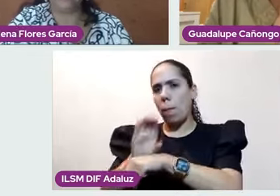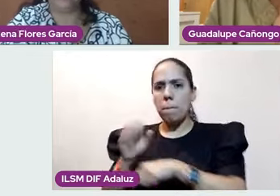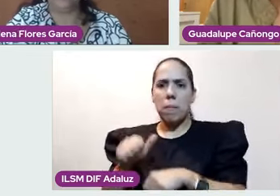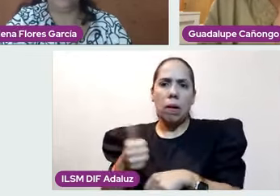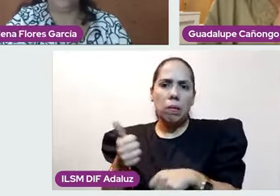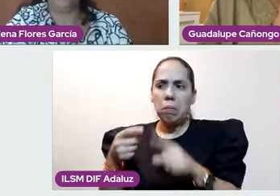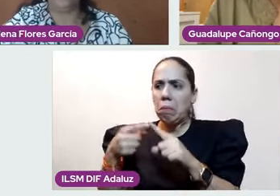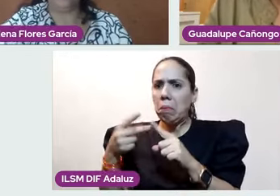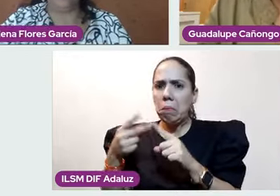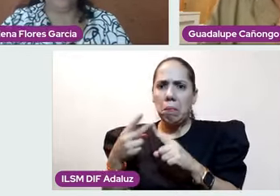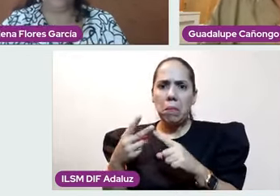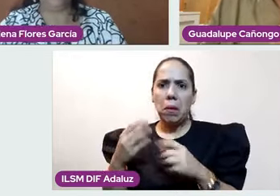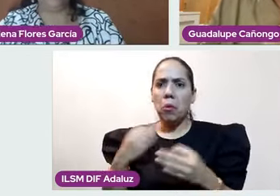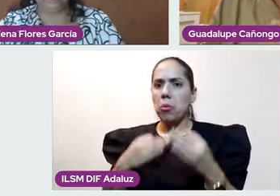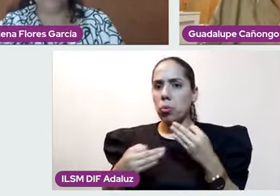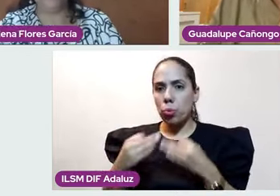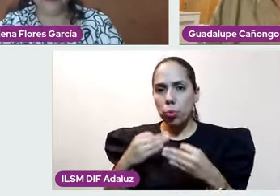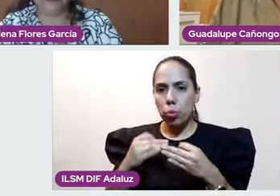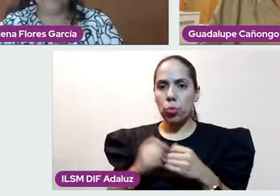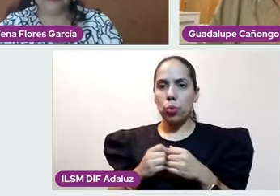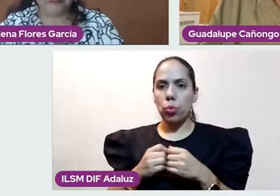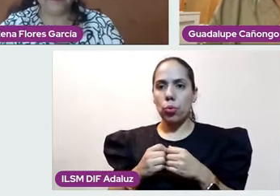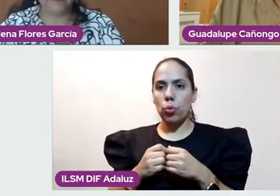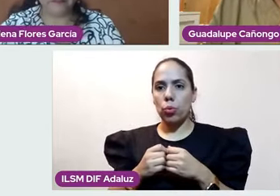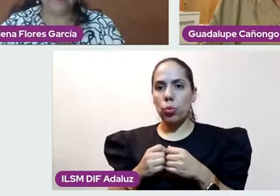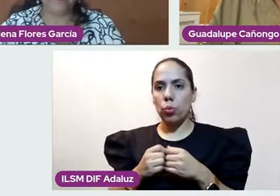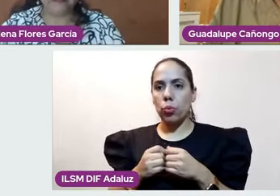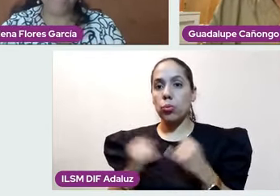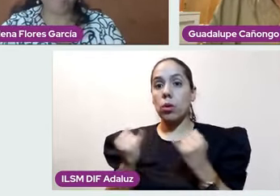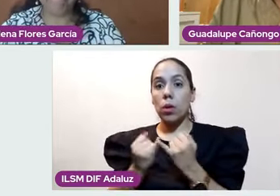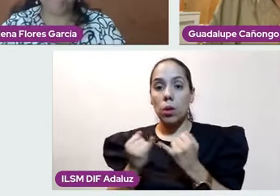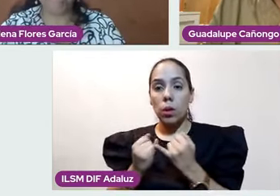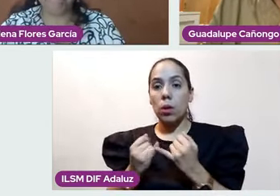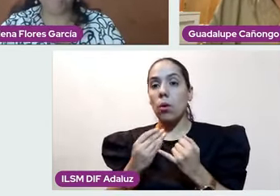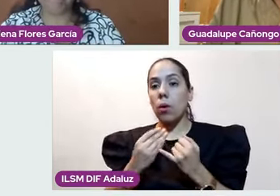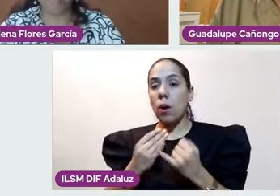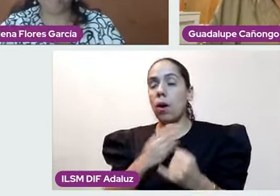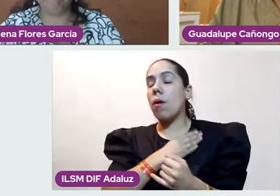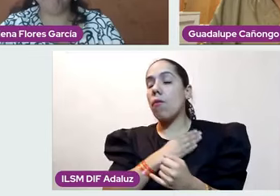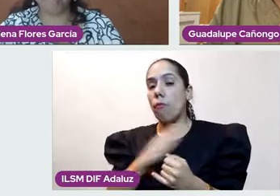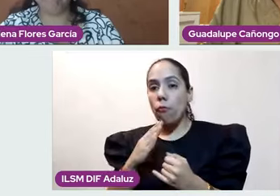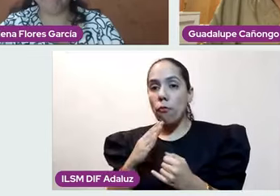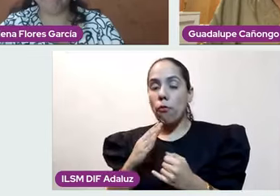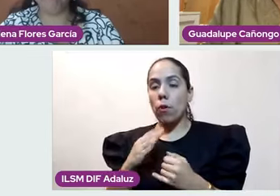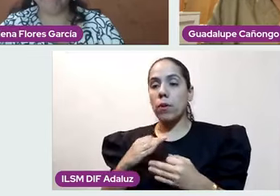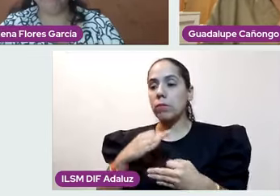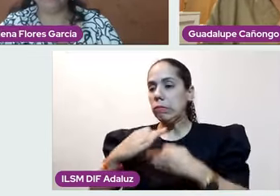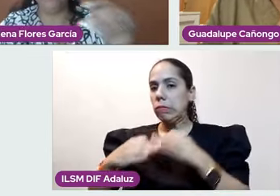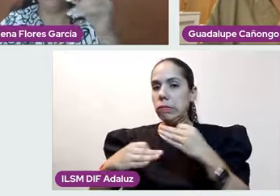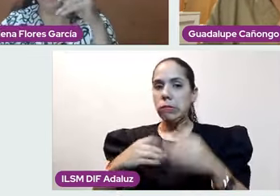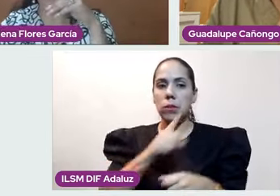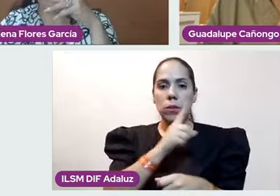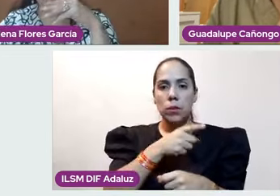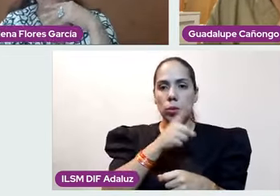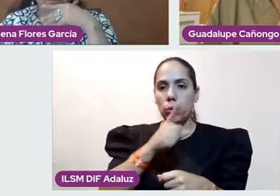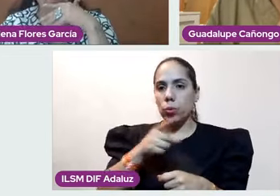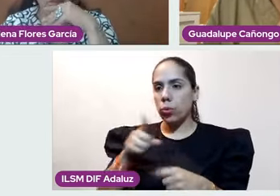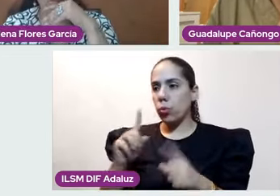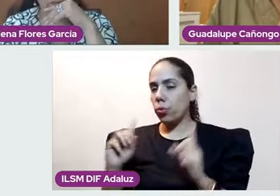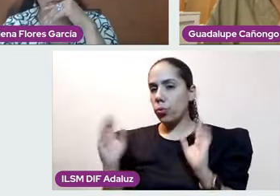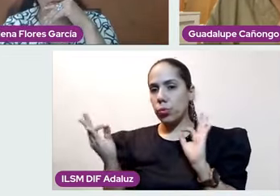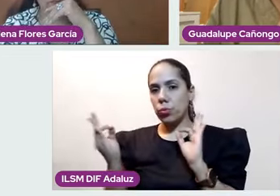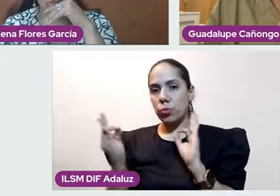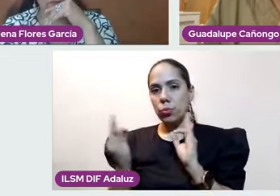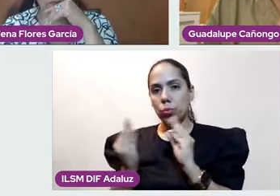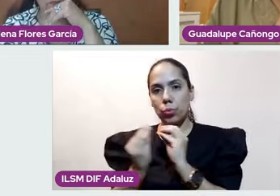y insisto, es por un beneficio común. Con eso evitamos que se incrementen estas cuestiones